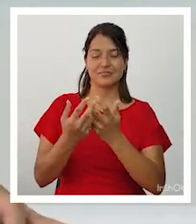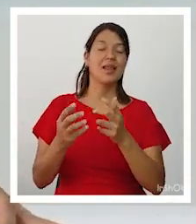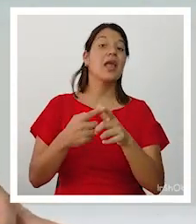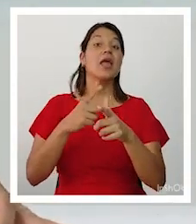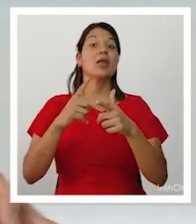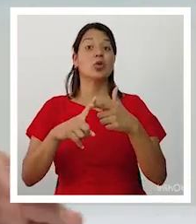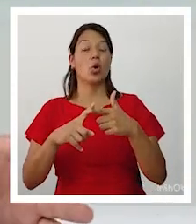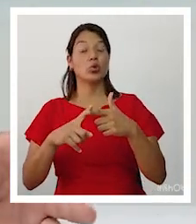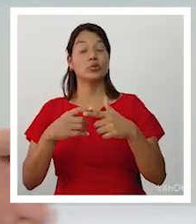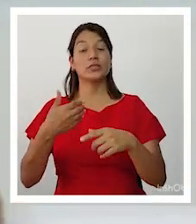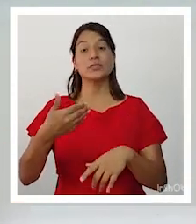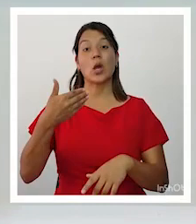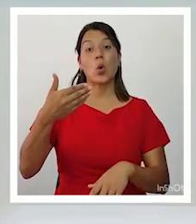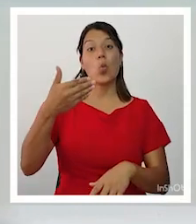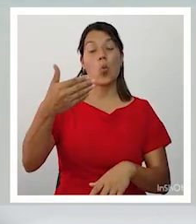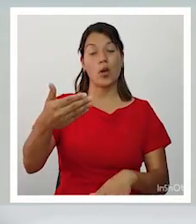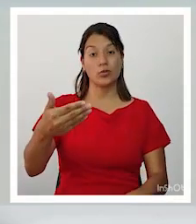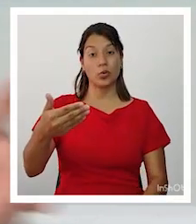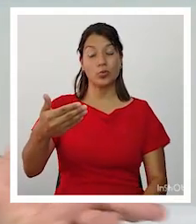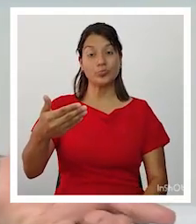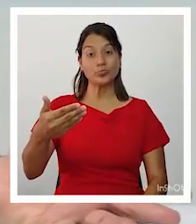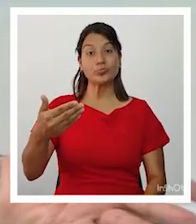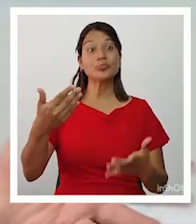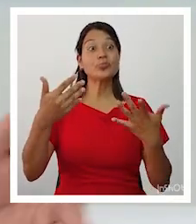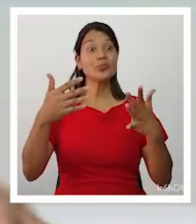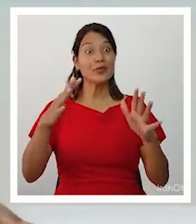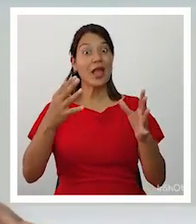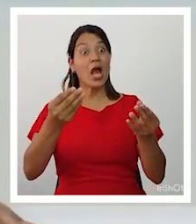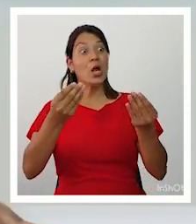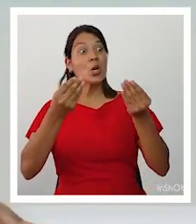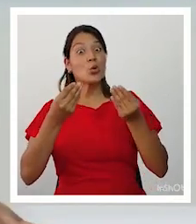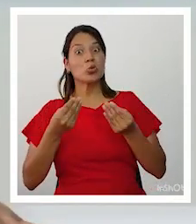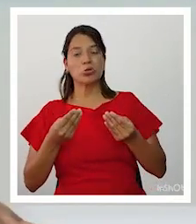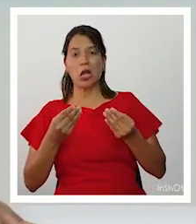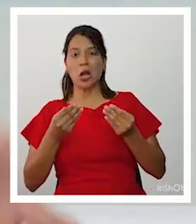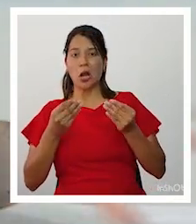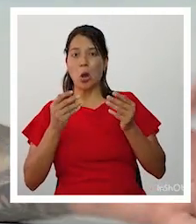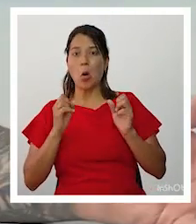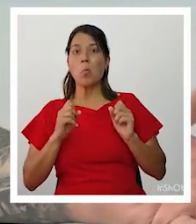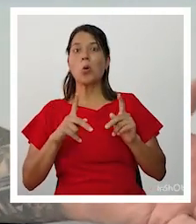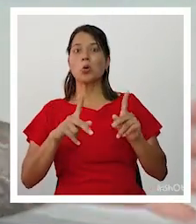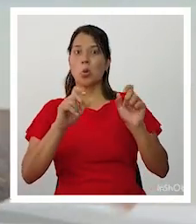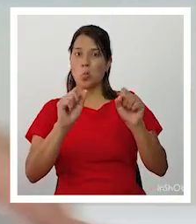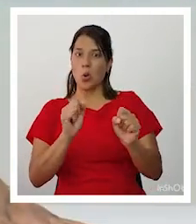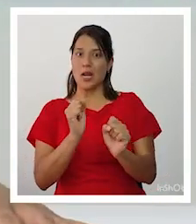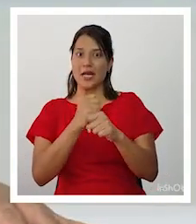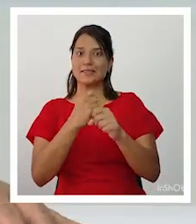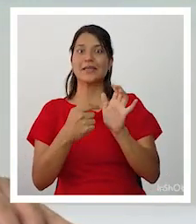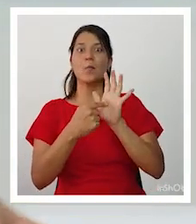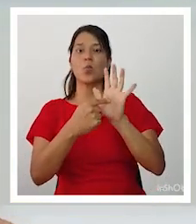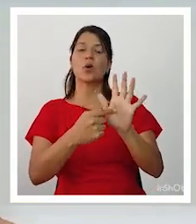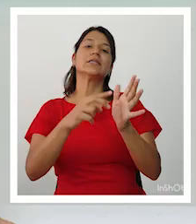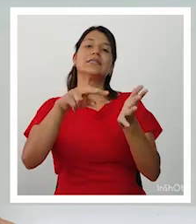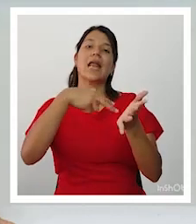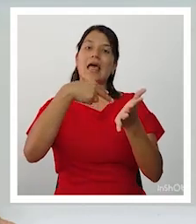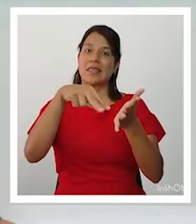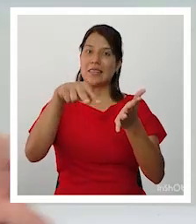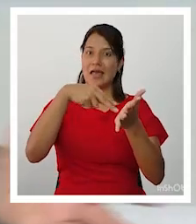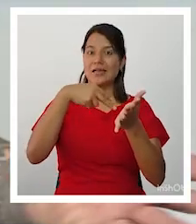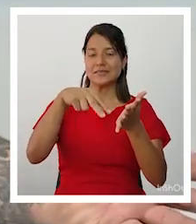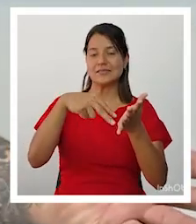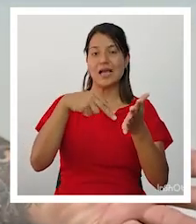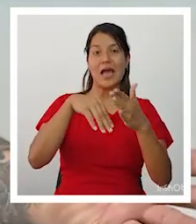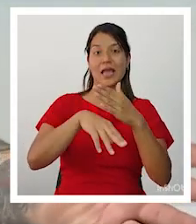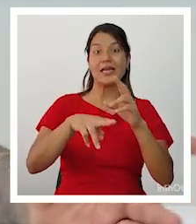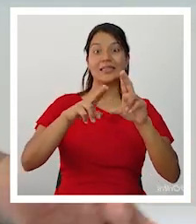momento cuando ya nos dan esa propuesta de poder hacer una muestra de danza contemporánea, pues